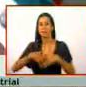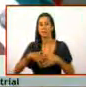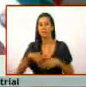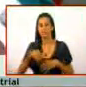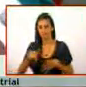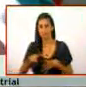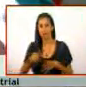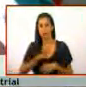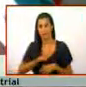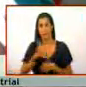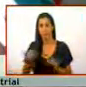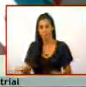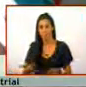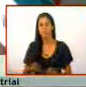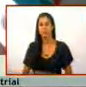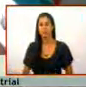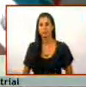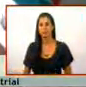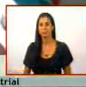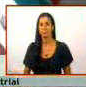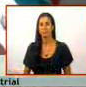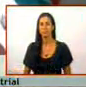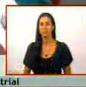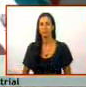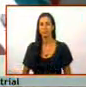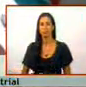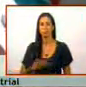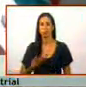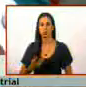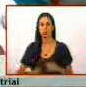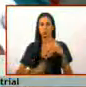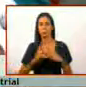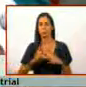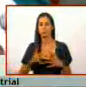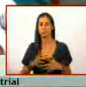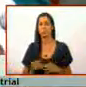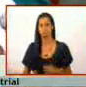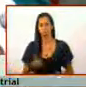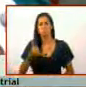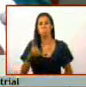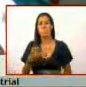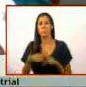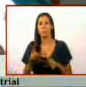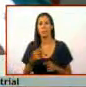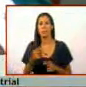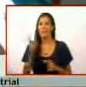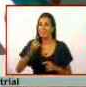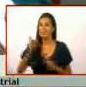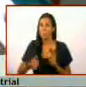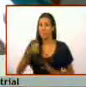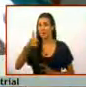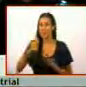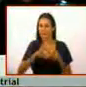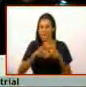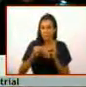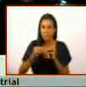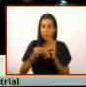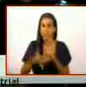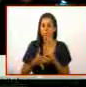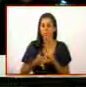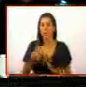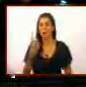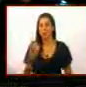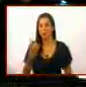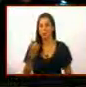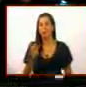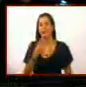en estos momentos, que también tiene una capacidad alta de producción, sin embargo en estos momentos necesita de una adecuación tecnológica. Todos